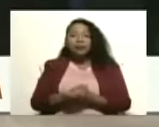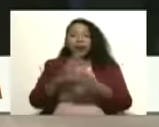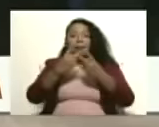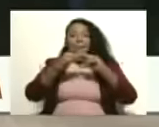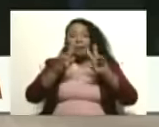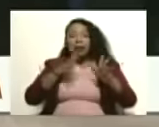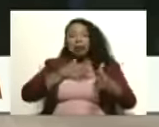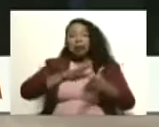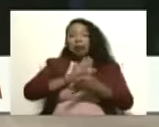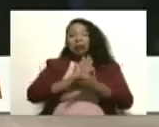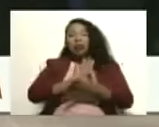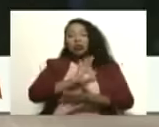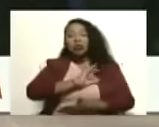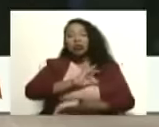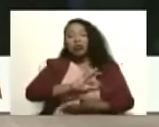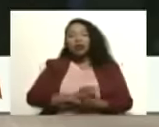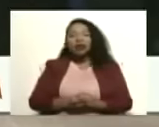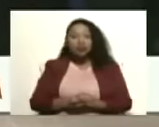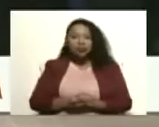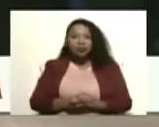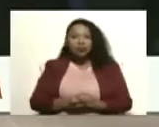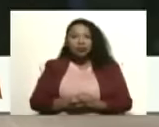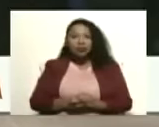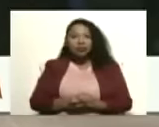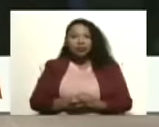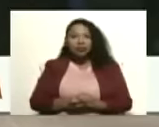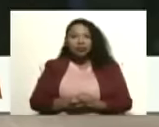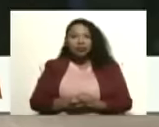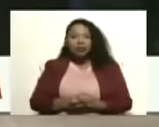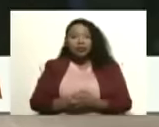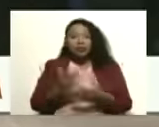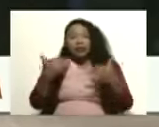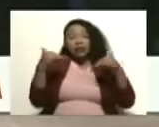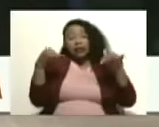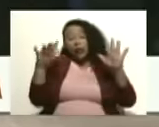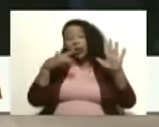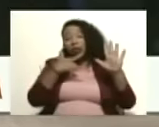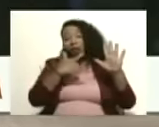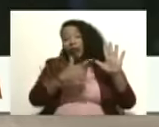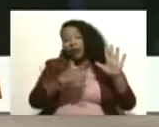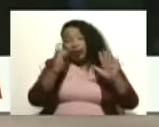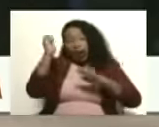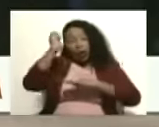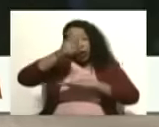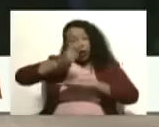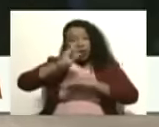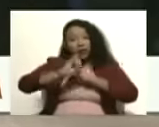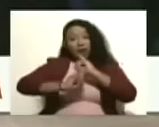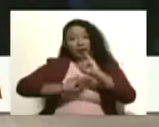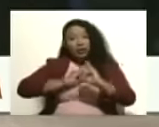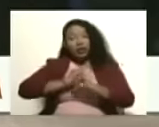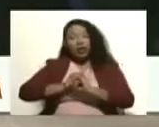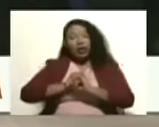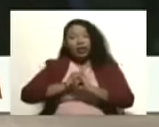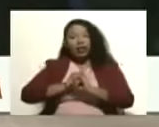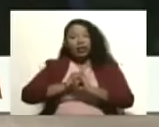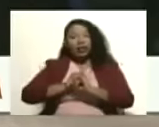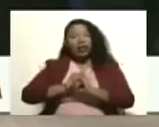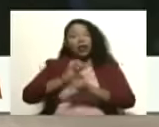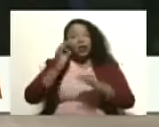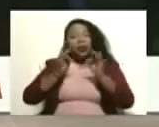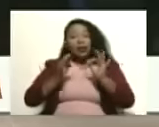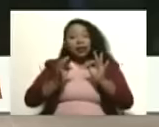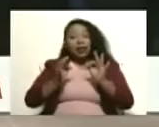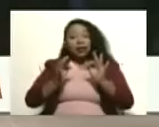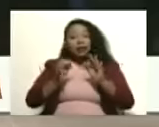la soberanía popular. Según señala la sentencia de la Corte Internacional de Justicia, Guyana